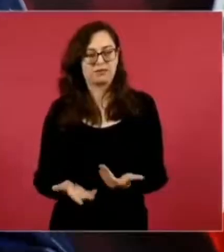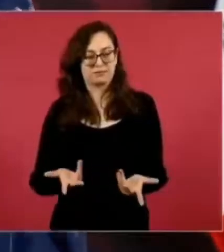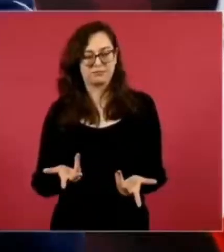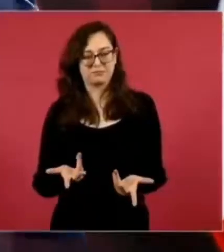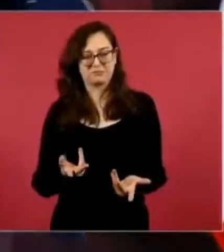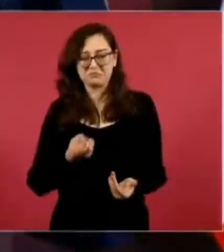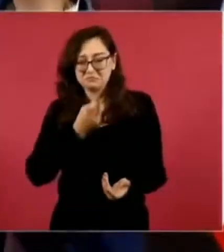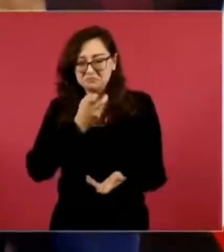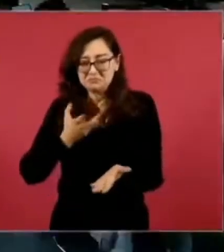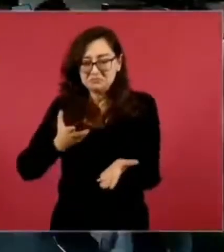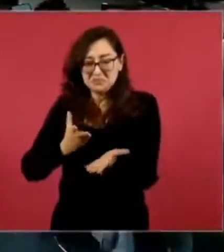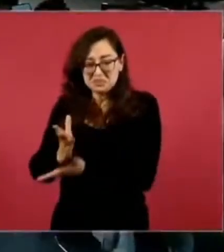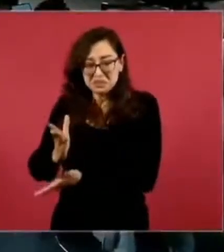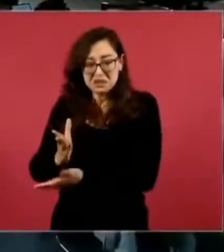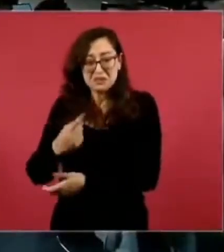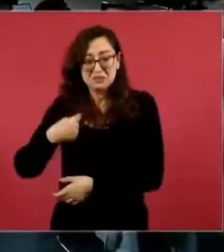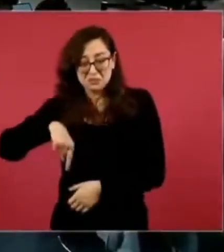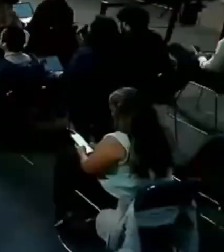vamos a